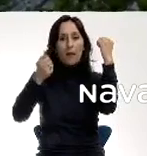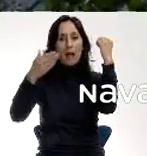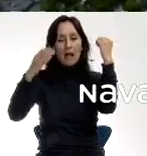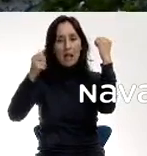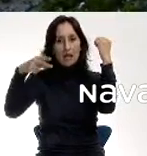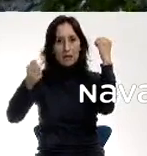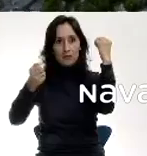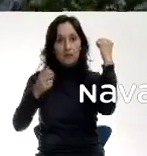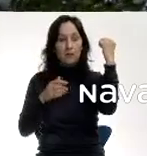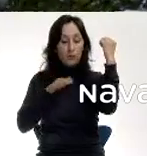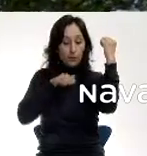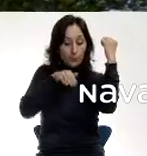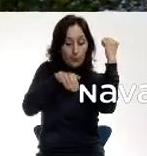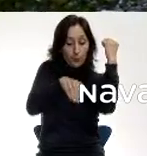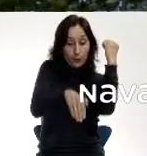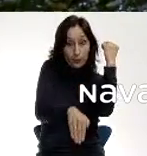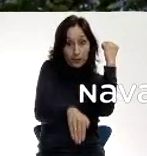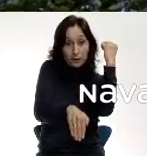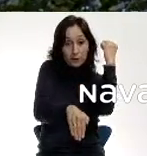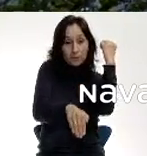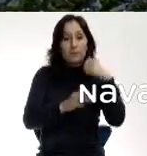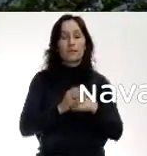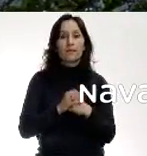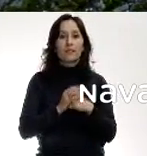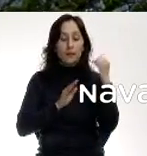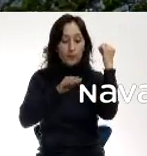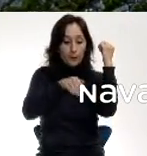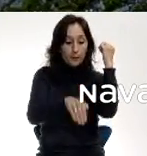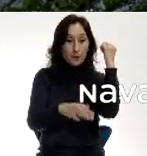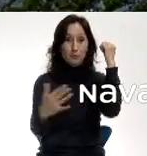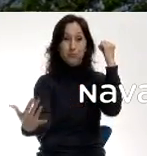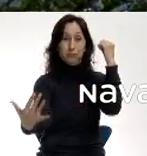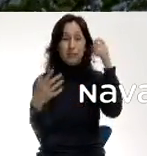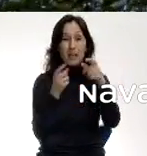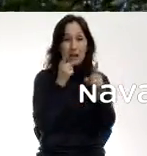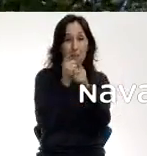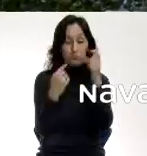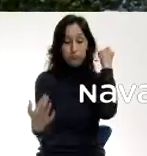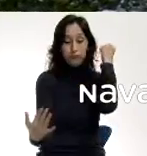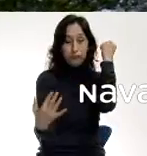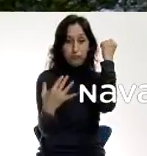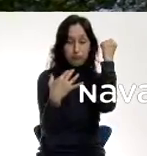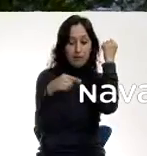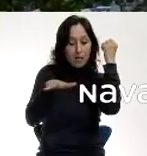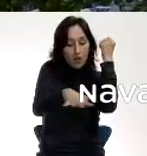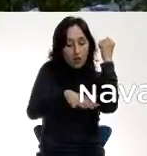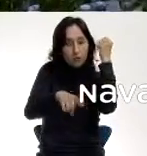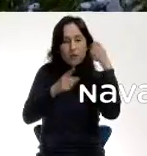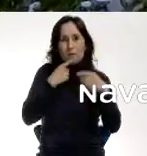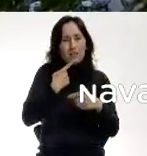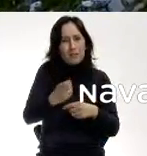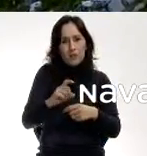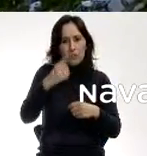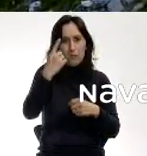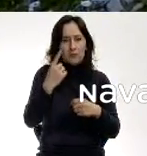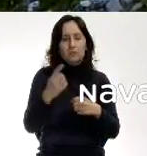lugar de menos pendiente del cerco, entonces se supone que cuando vinieran los enemigos este era el lugar donde más dificultades tenían que tener para poder